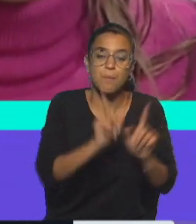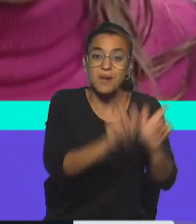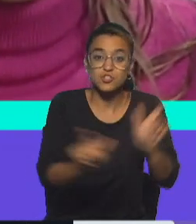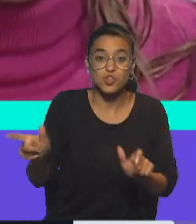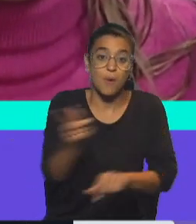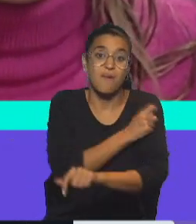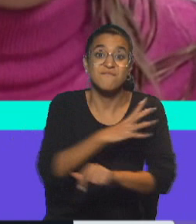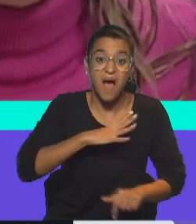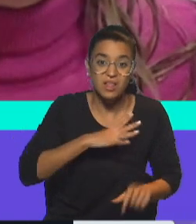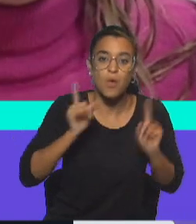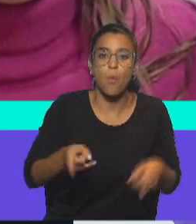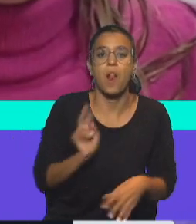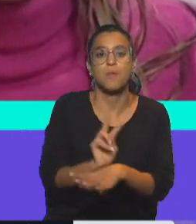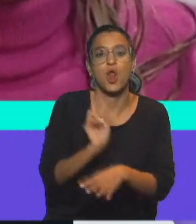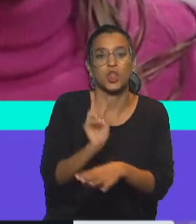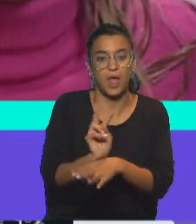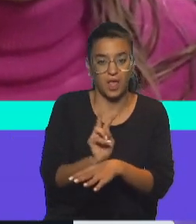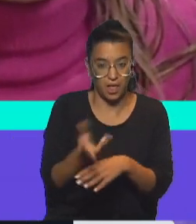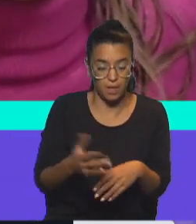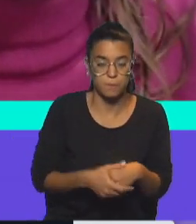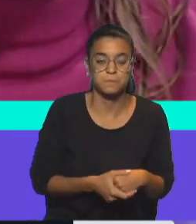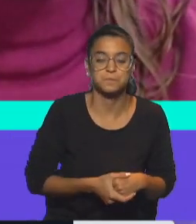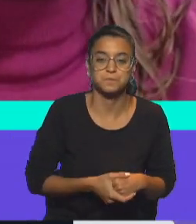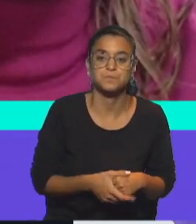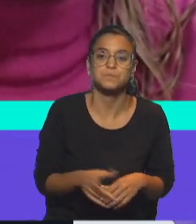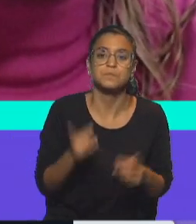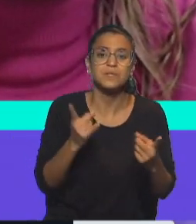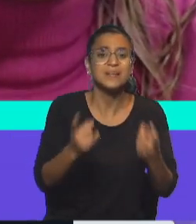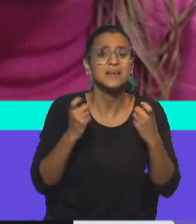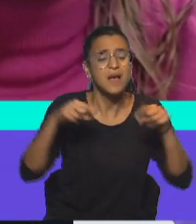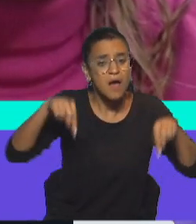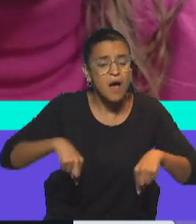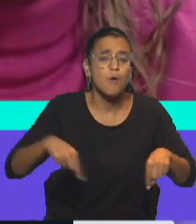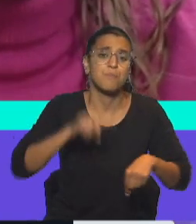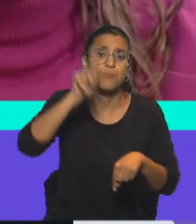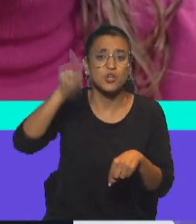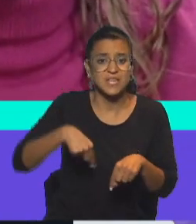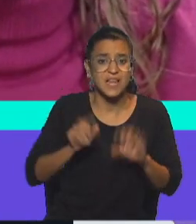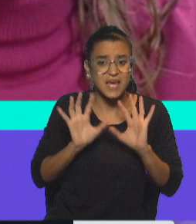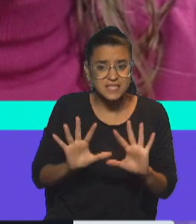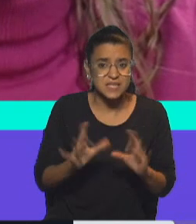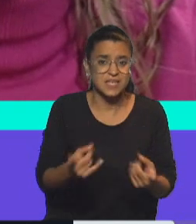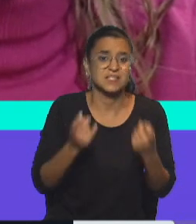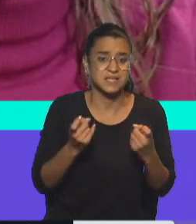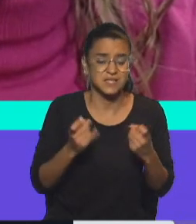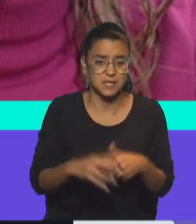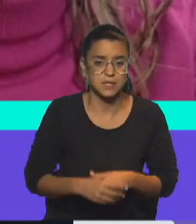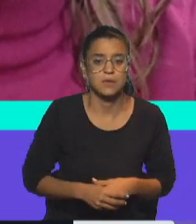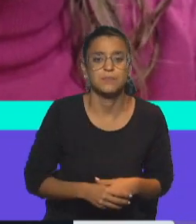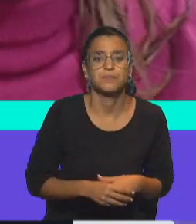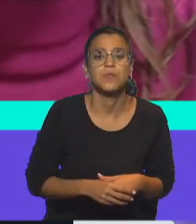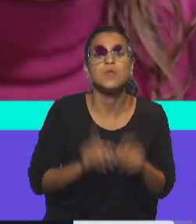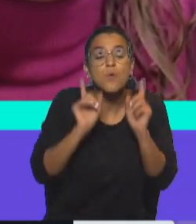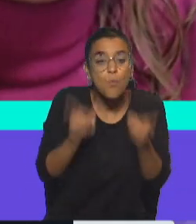están vacunados. Así que lo que se necesita es ese porcentaje. De todas maneras,